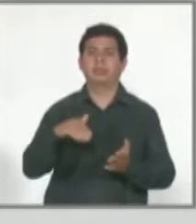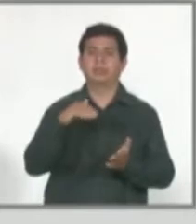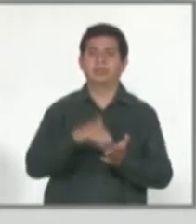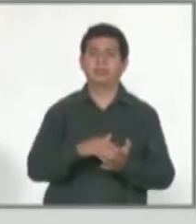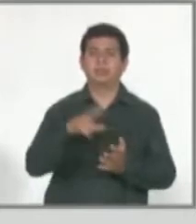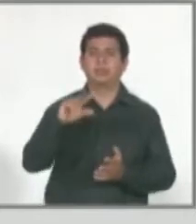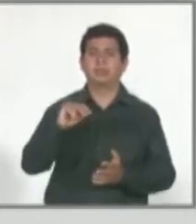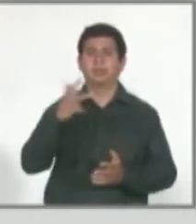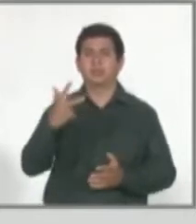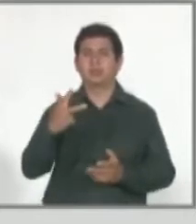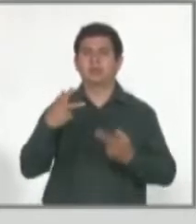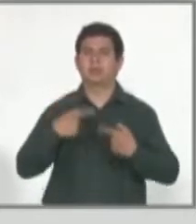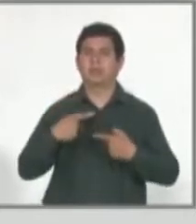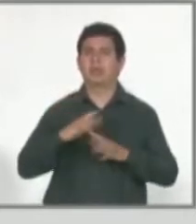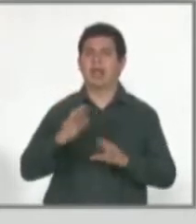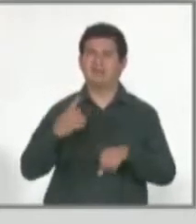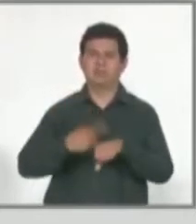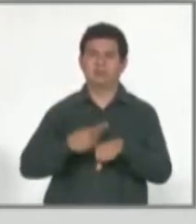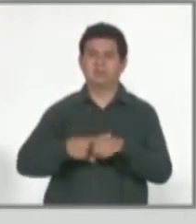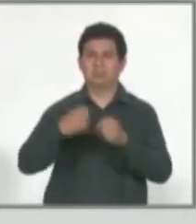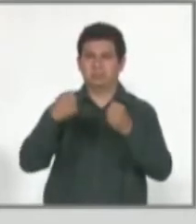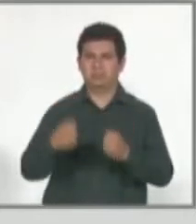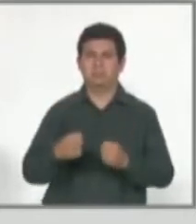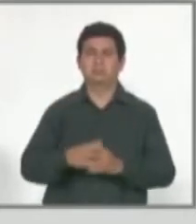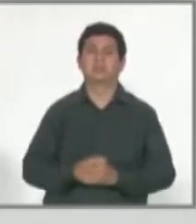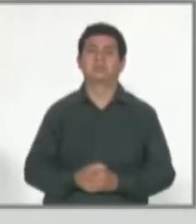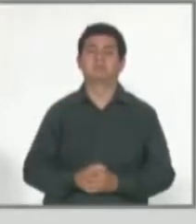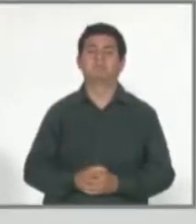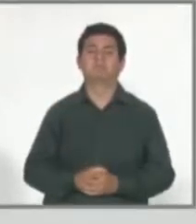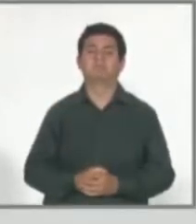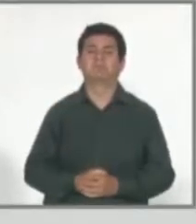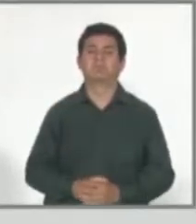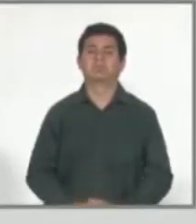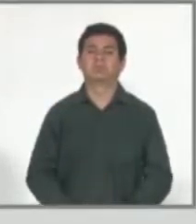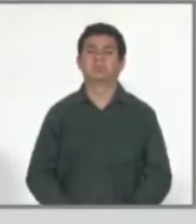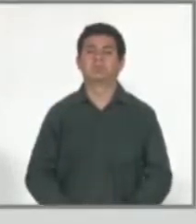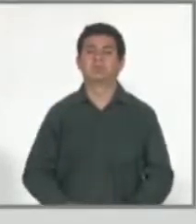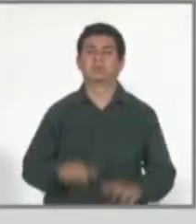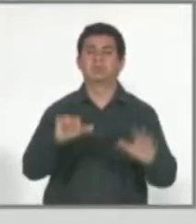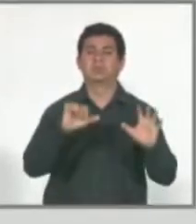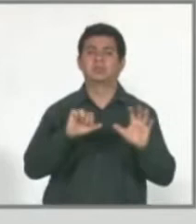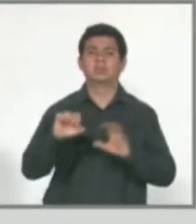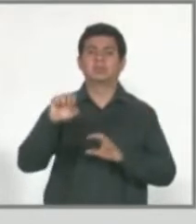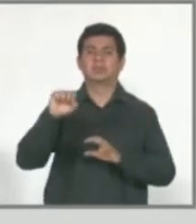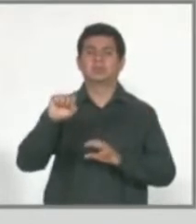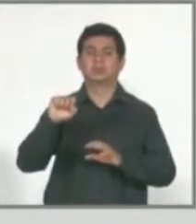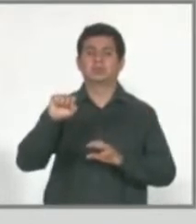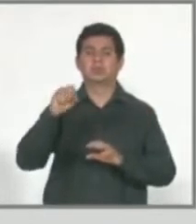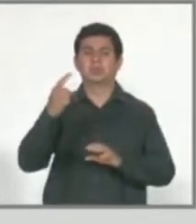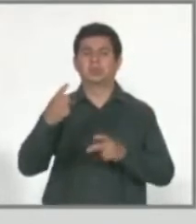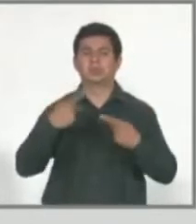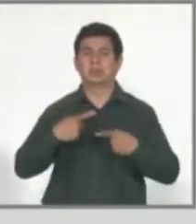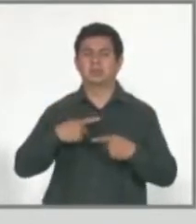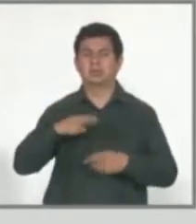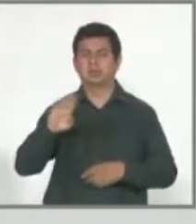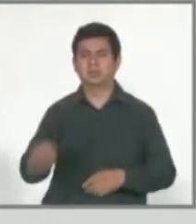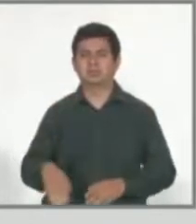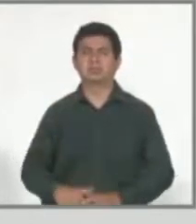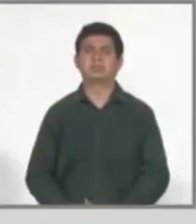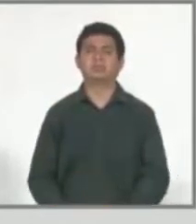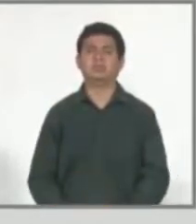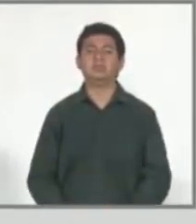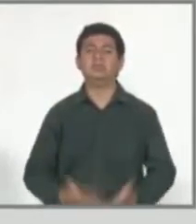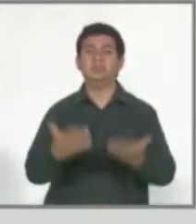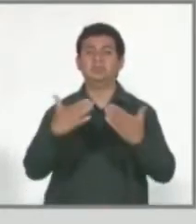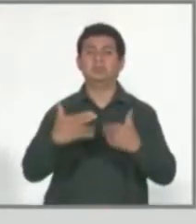88 casos confirmados lamentablemente tenemos 661 defunciones en